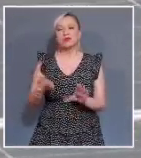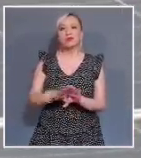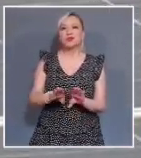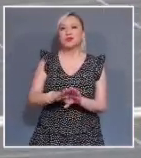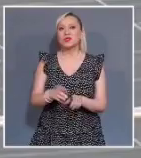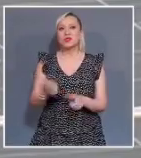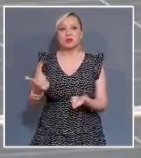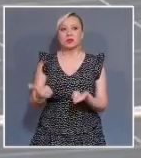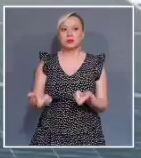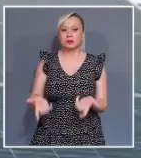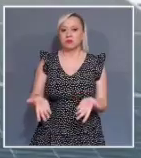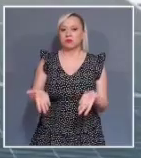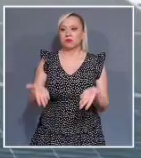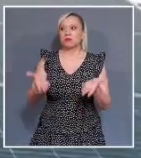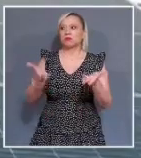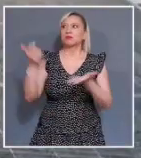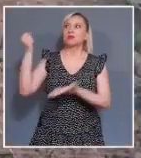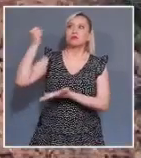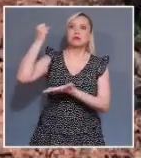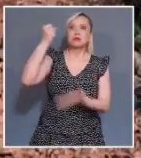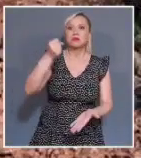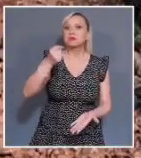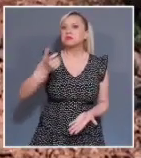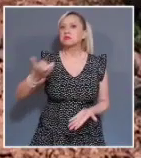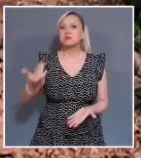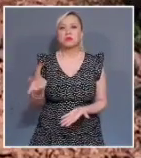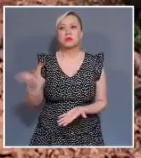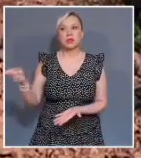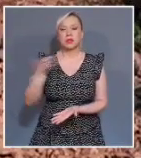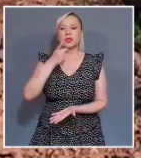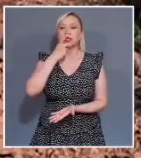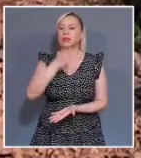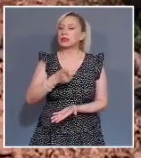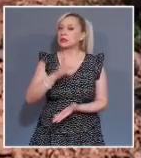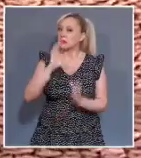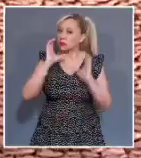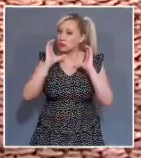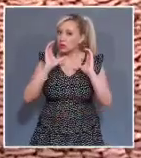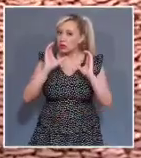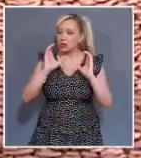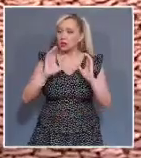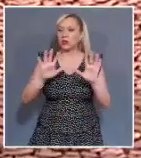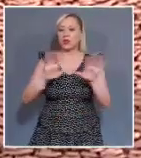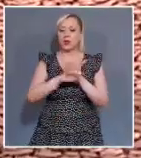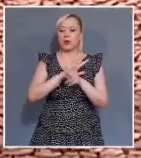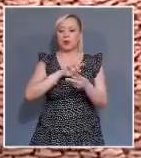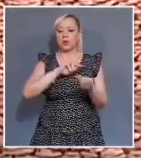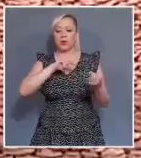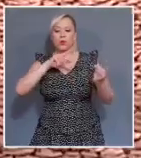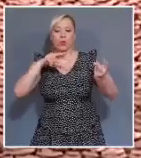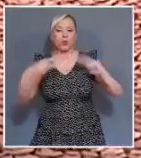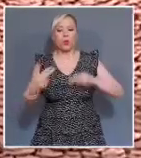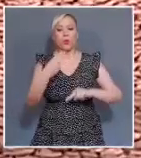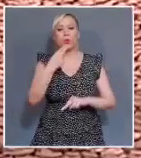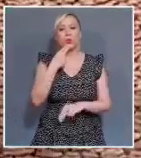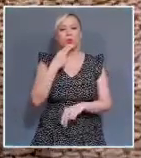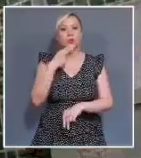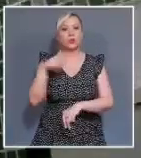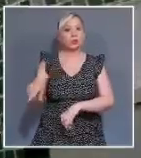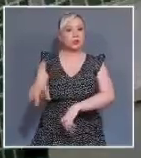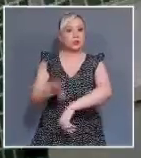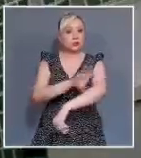la inversión. El IMCO alertó que en la transición energética el uso de hidroeléctricas no es una buena